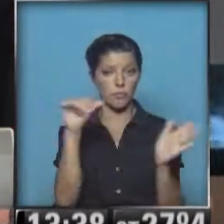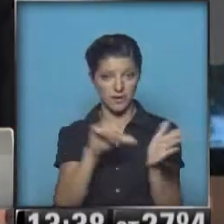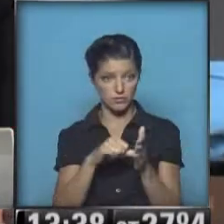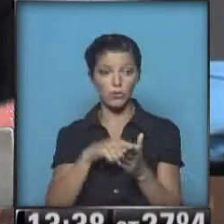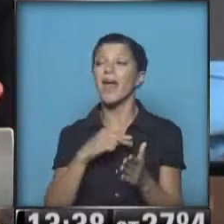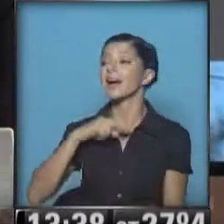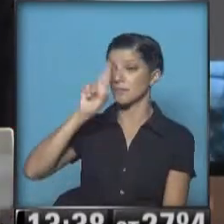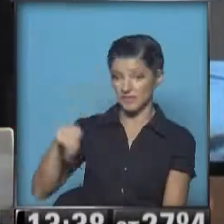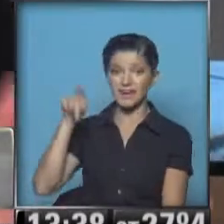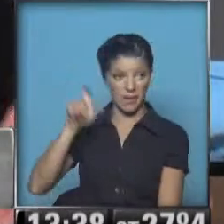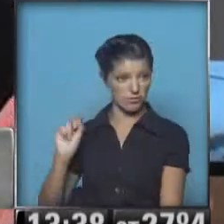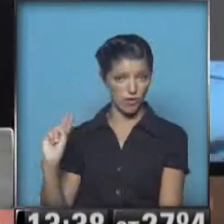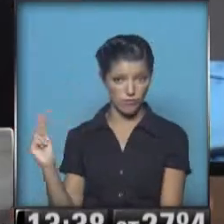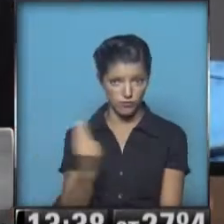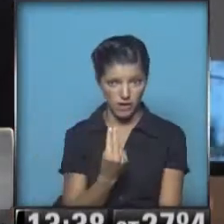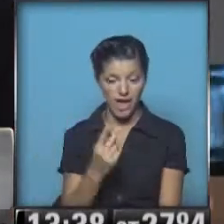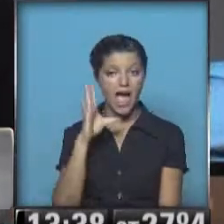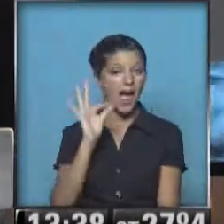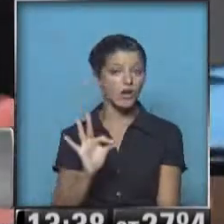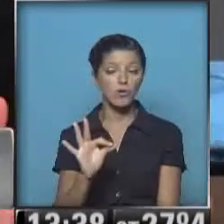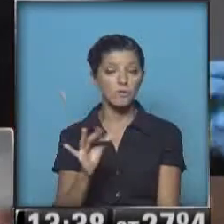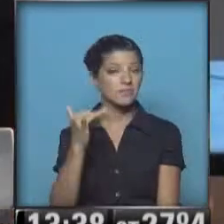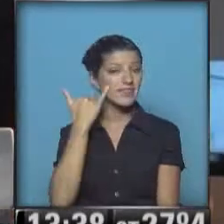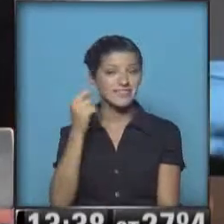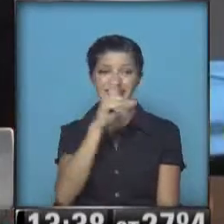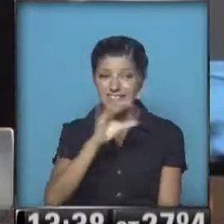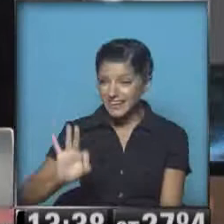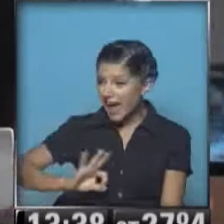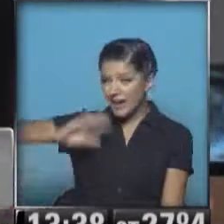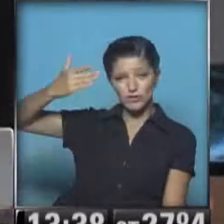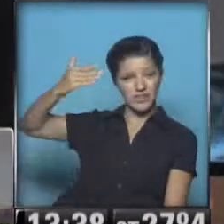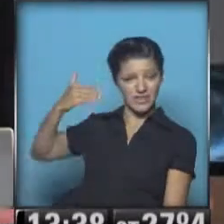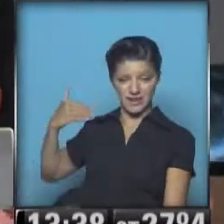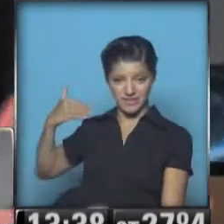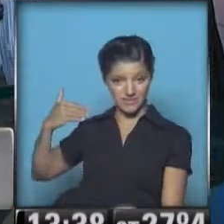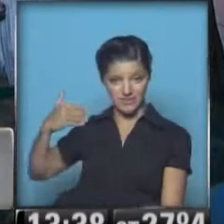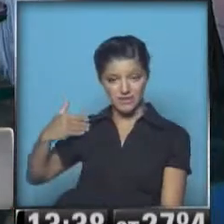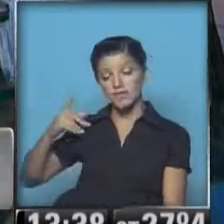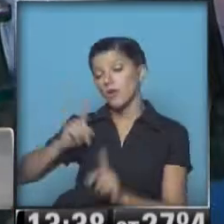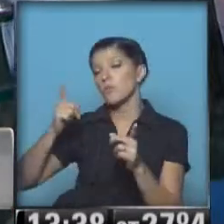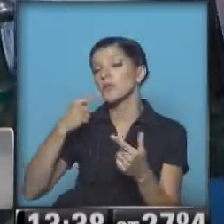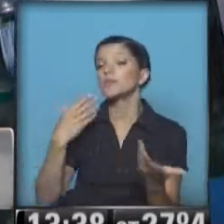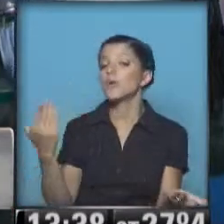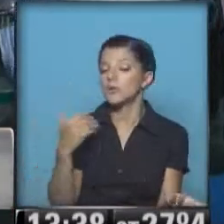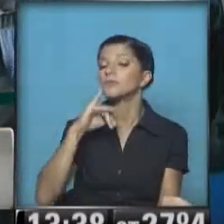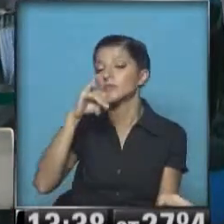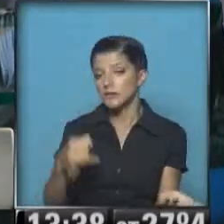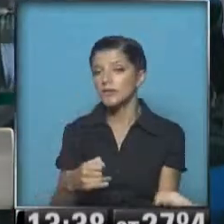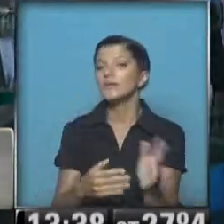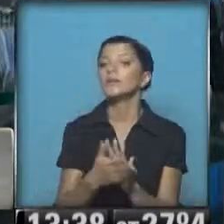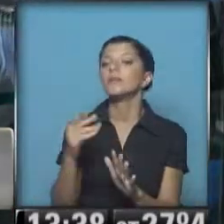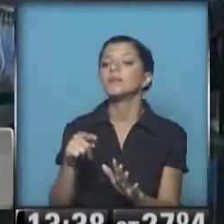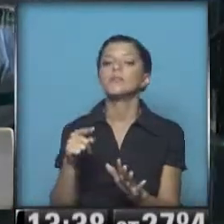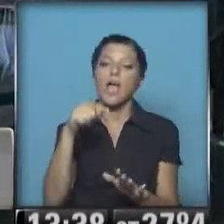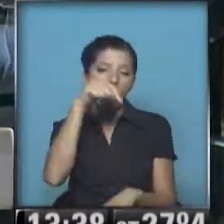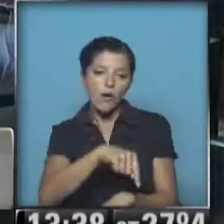reconocer como genocidio algo que pasó un siglo atrás y que uno aparentemente diría, bueno, ¿cuál es el problema si no recae